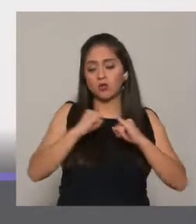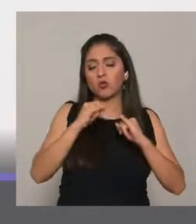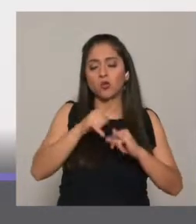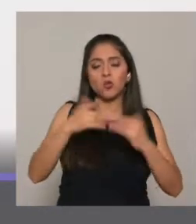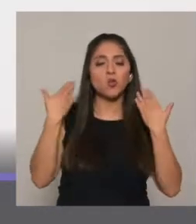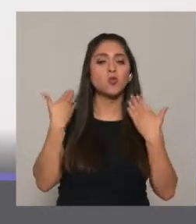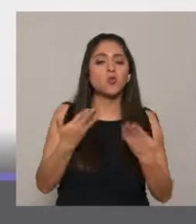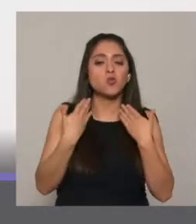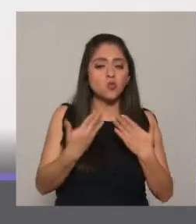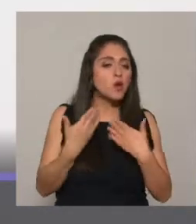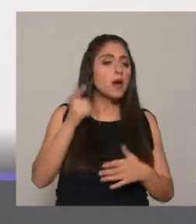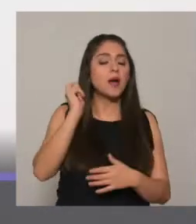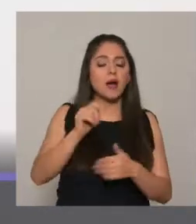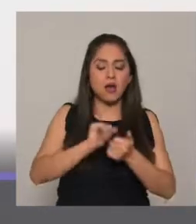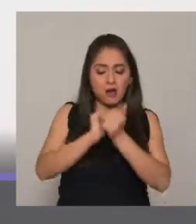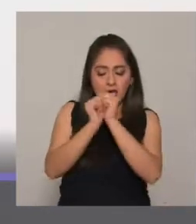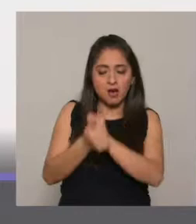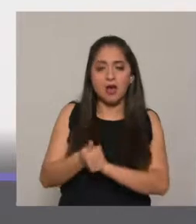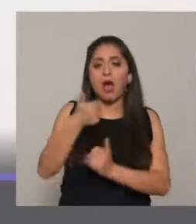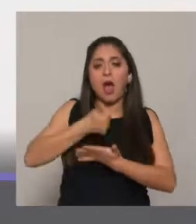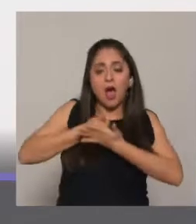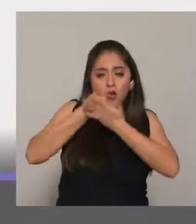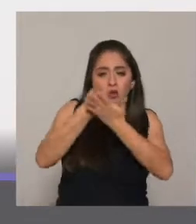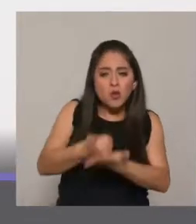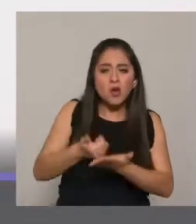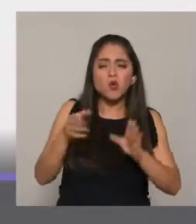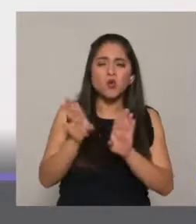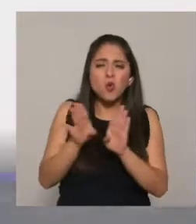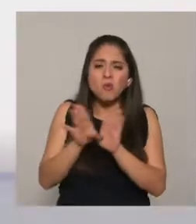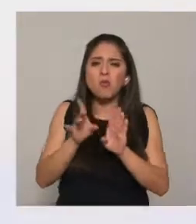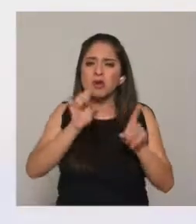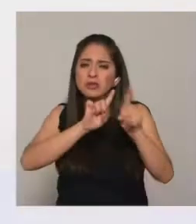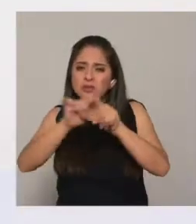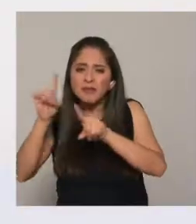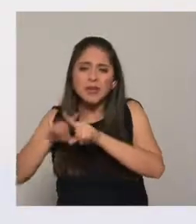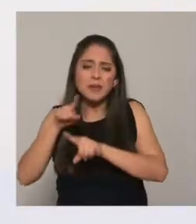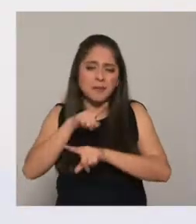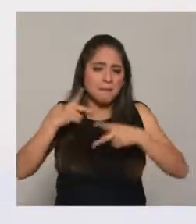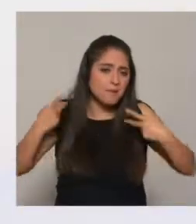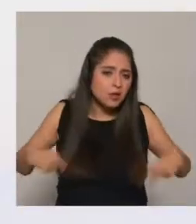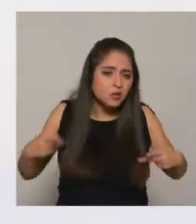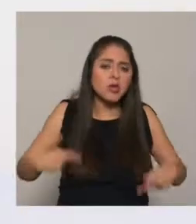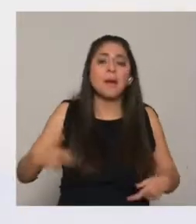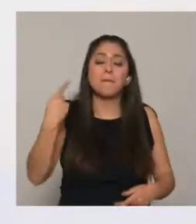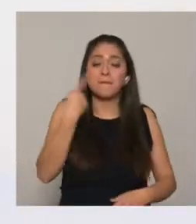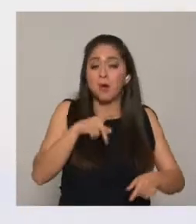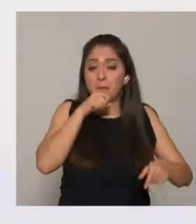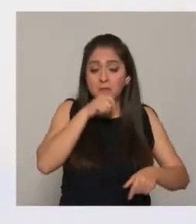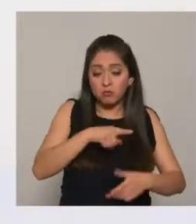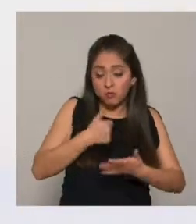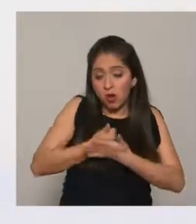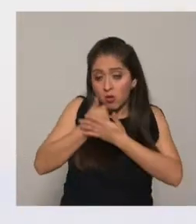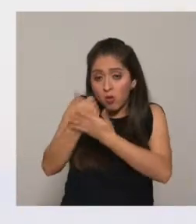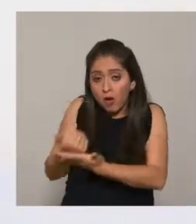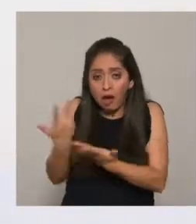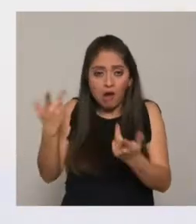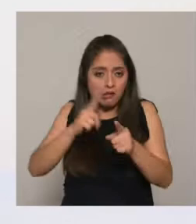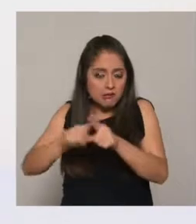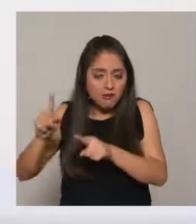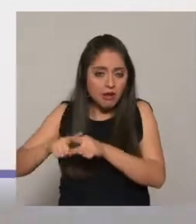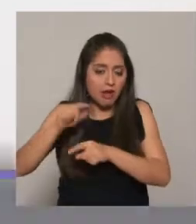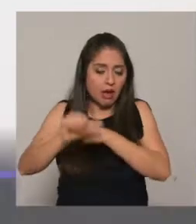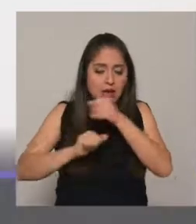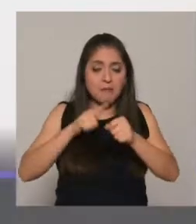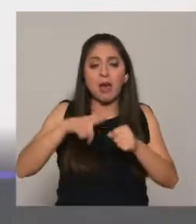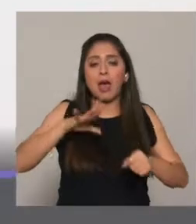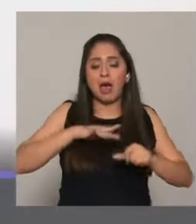altruista, totalmente que va a ayudar pues, a cierto tipo de personas o incluso hasta los animales les pueden ayudar, ¿no? Hay sociedades protectoras de